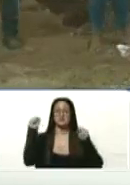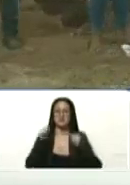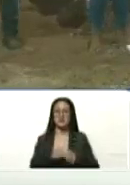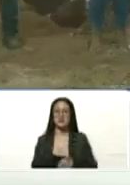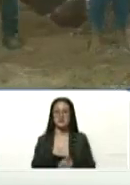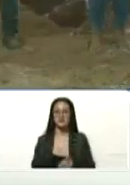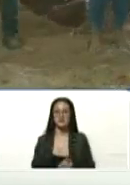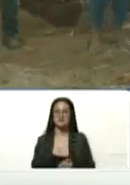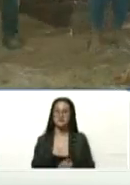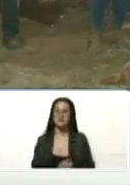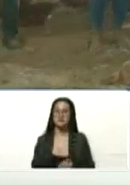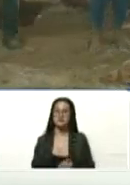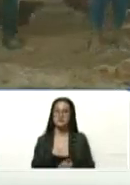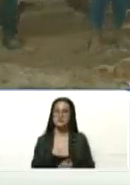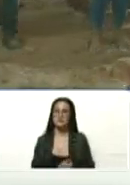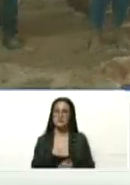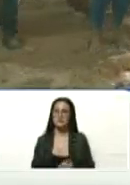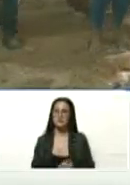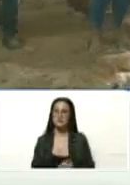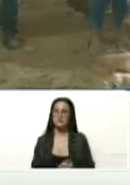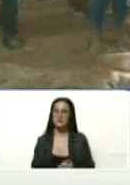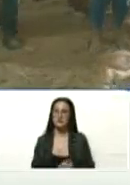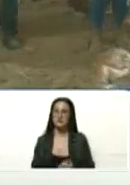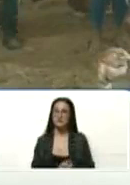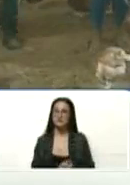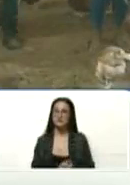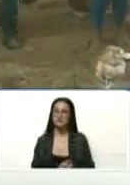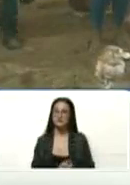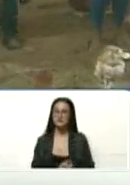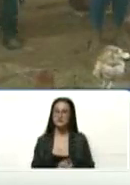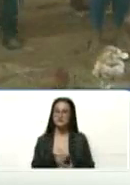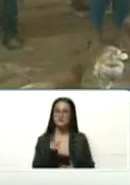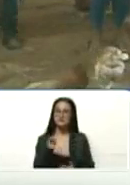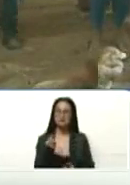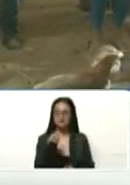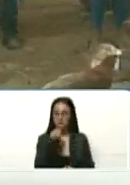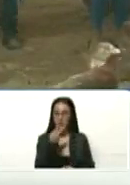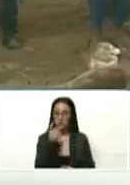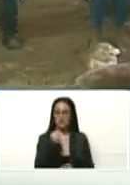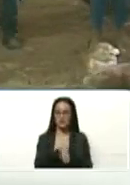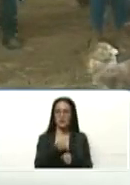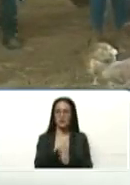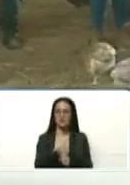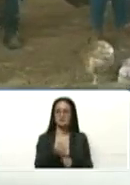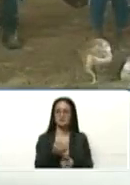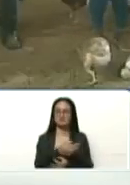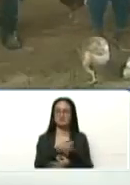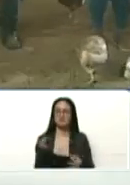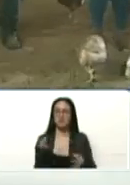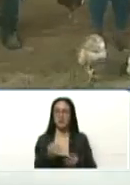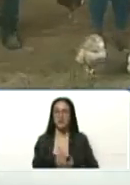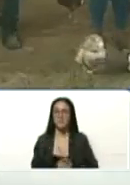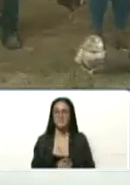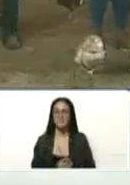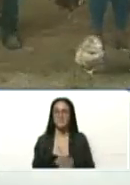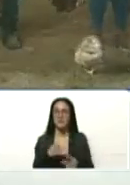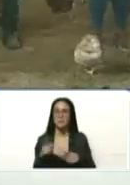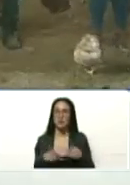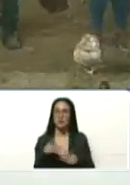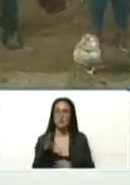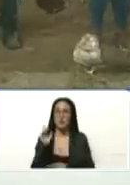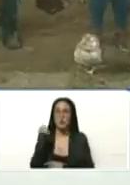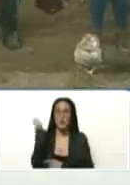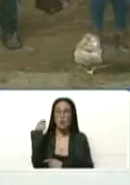venciendo. Bueno, ese eje, Castro Soteldo, me parece extraordinario. El eje productivo